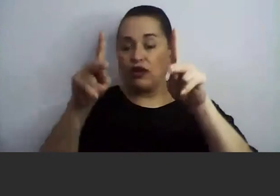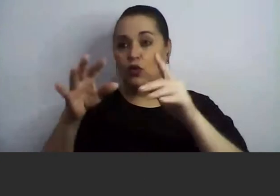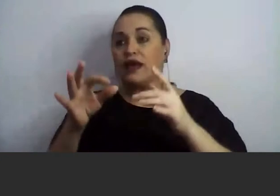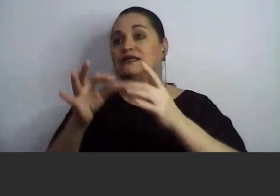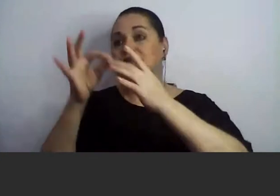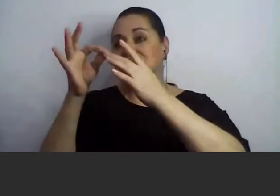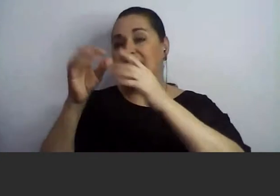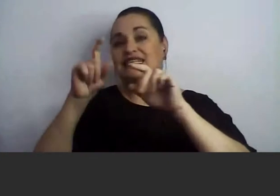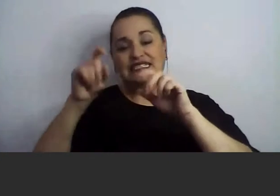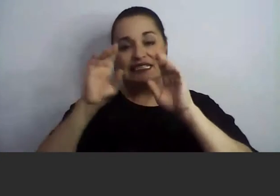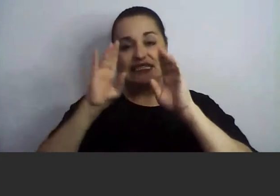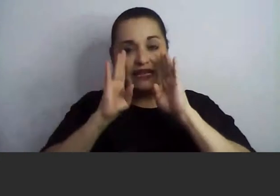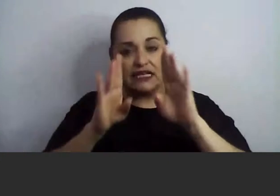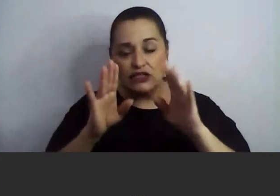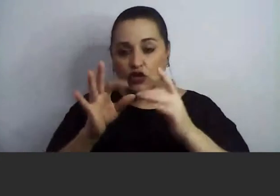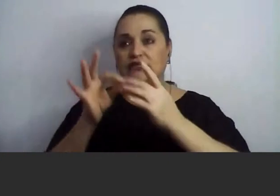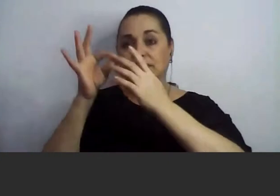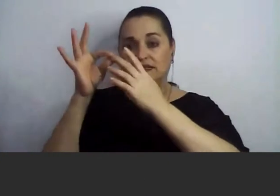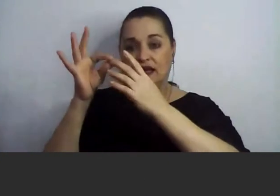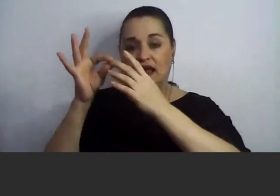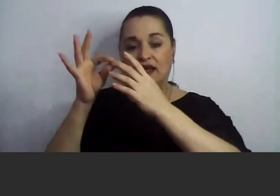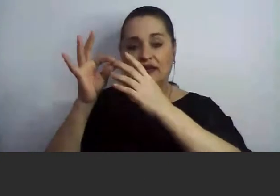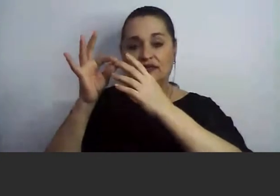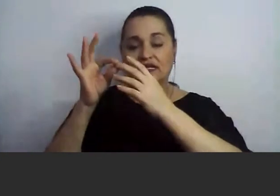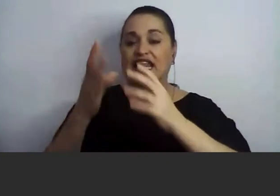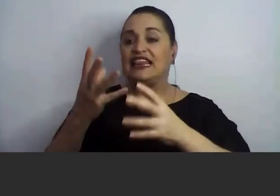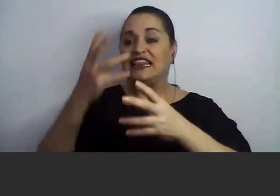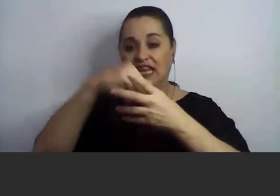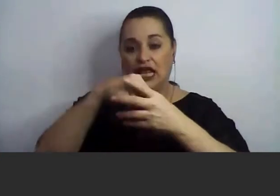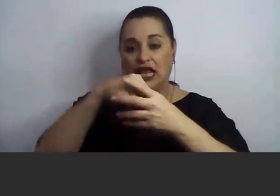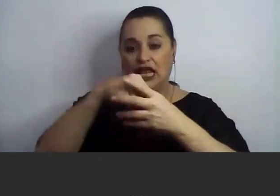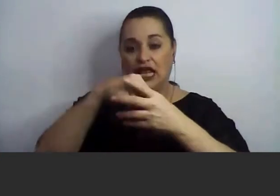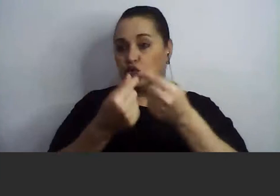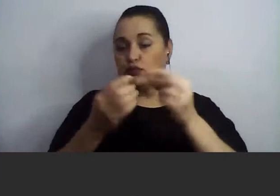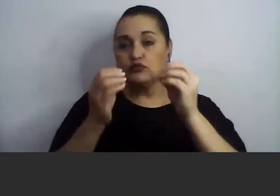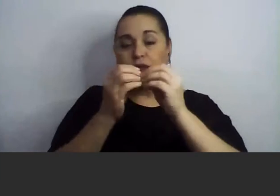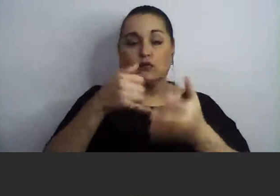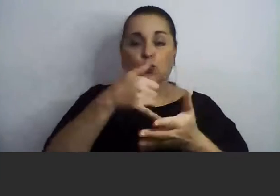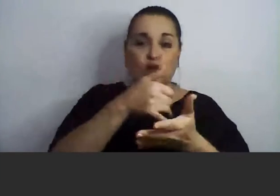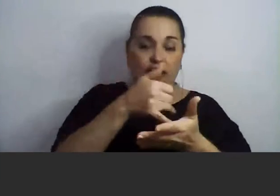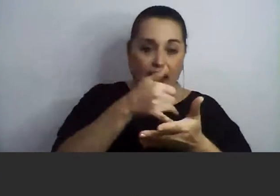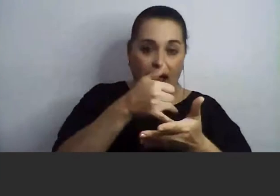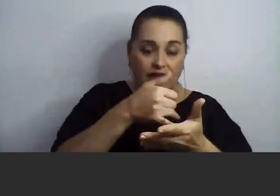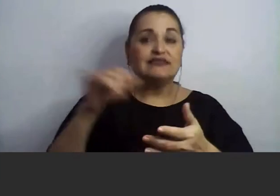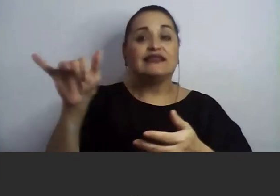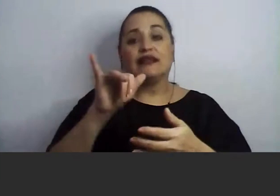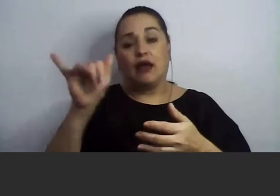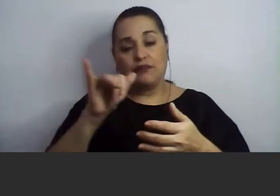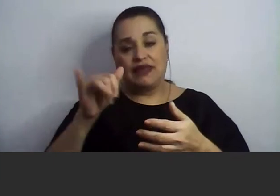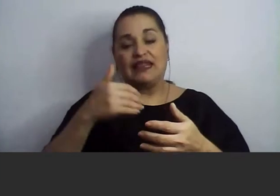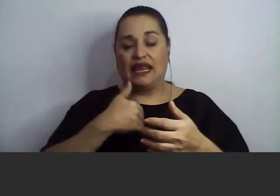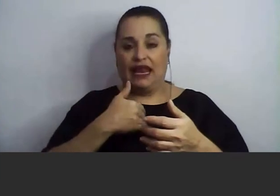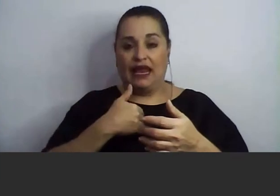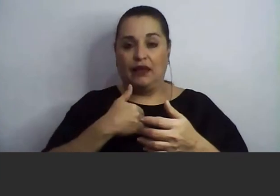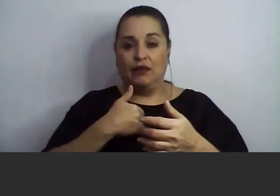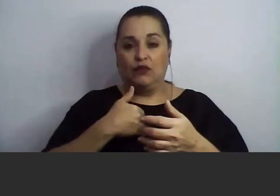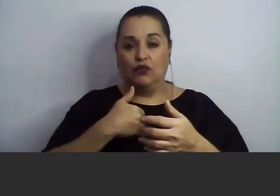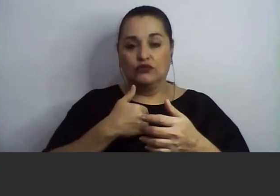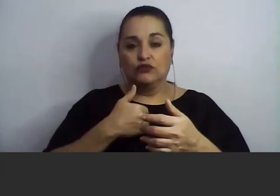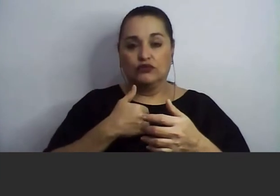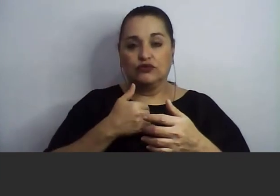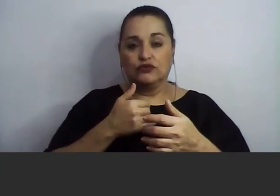requieren atenciones especiales dentro de los grupos más vulnerables también tenemos que tener